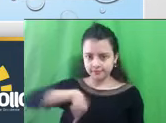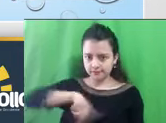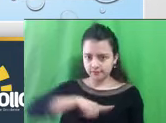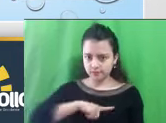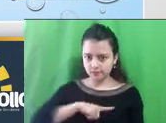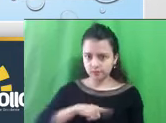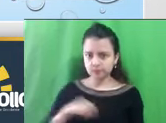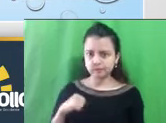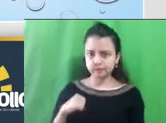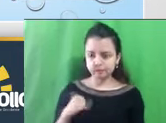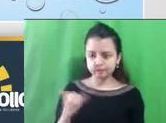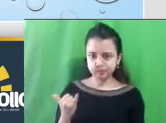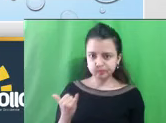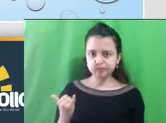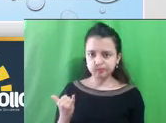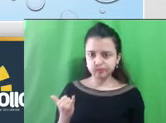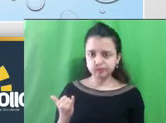sectorizado, ¿cierto?